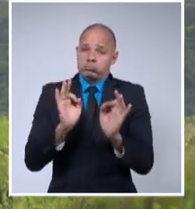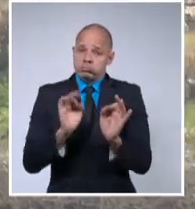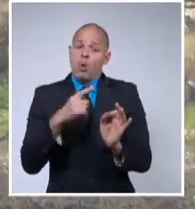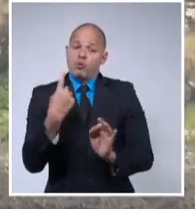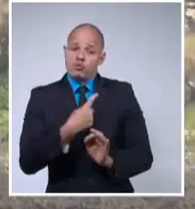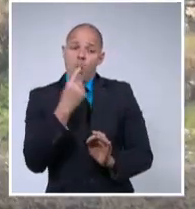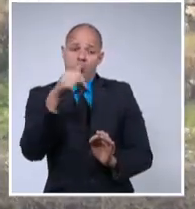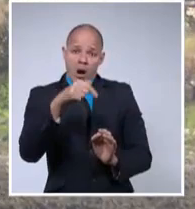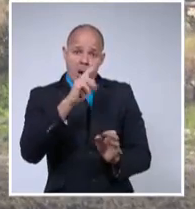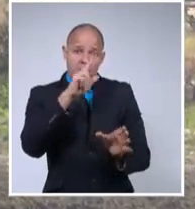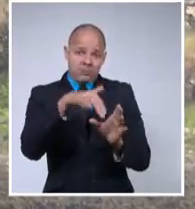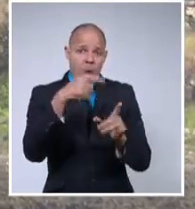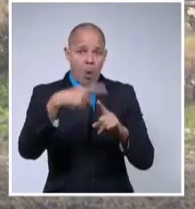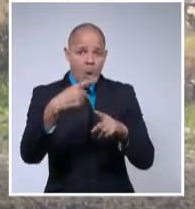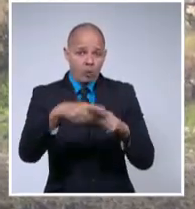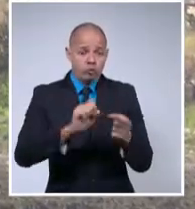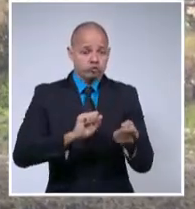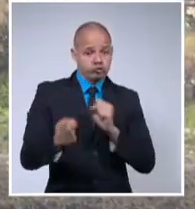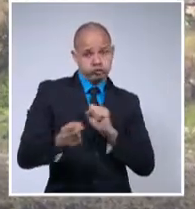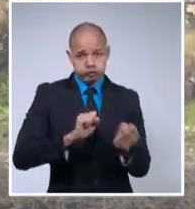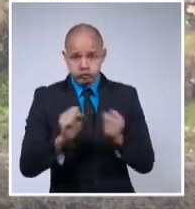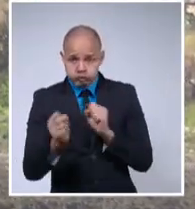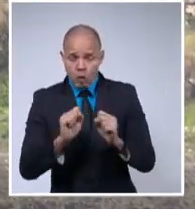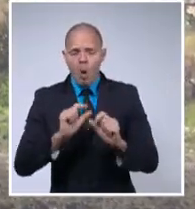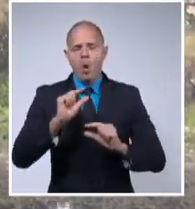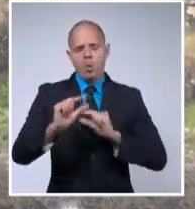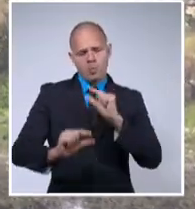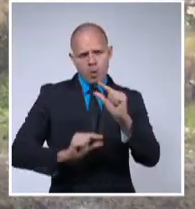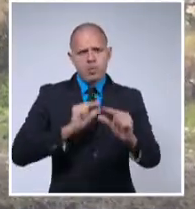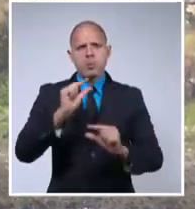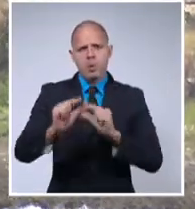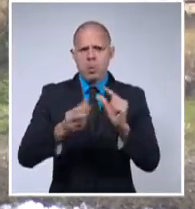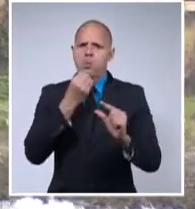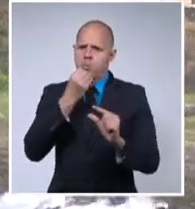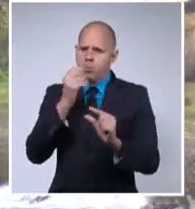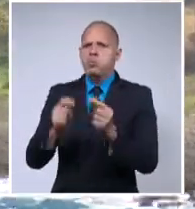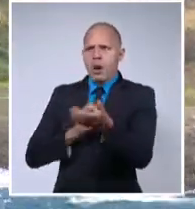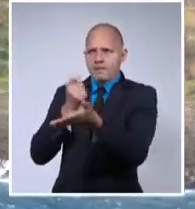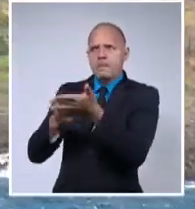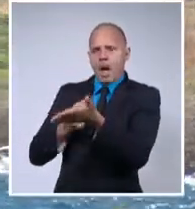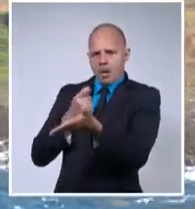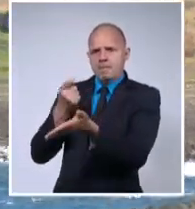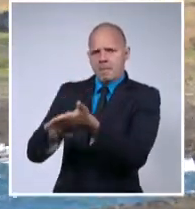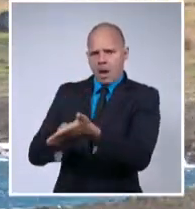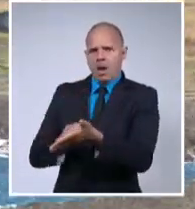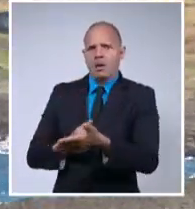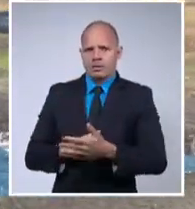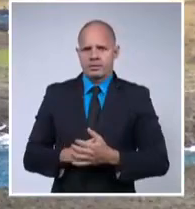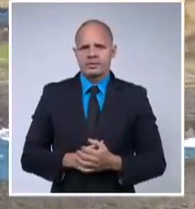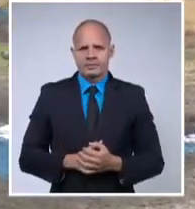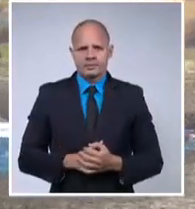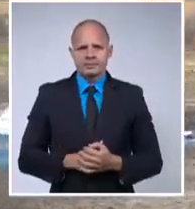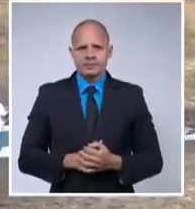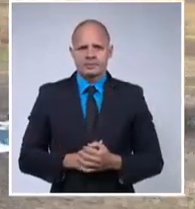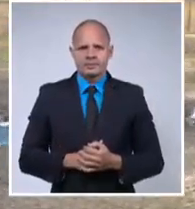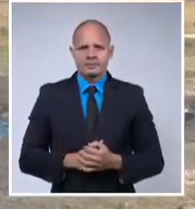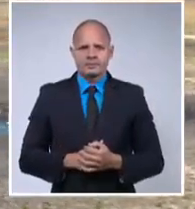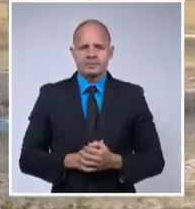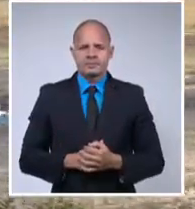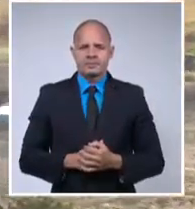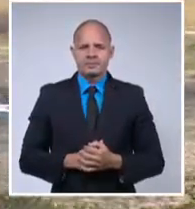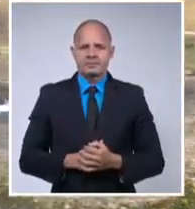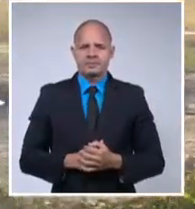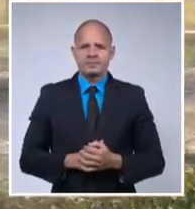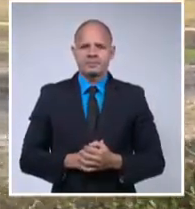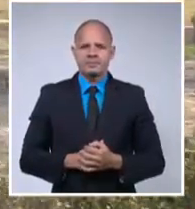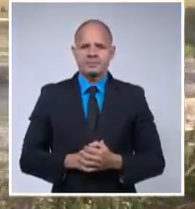de combustibles que alcancen las nuevas unidades en la generación de electricidad. En Santa Cruz